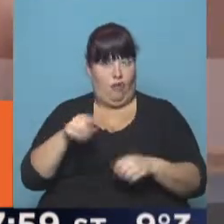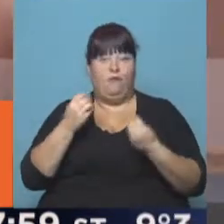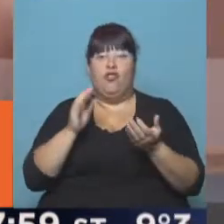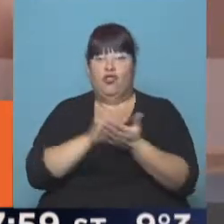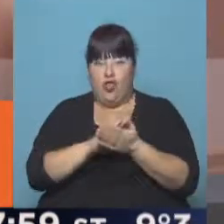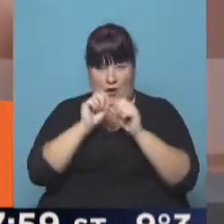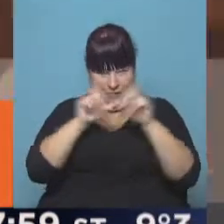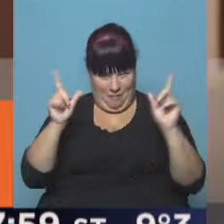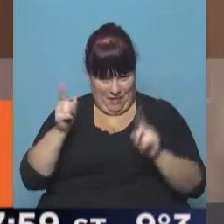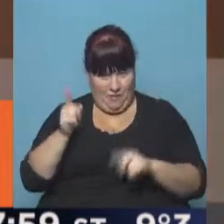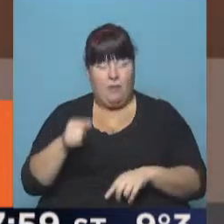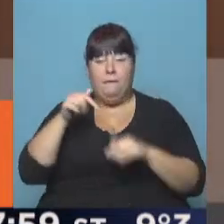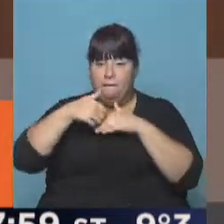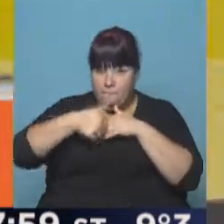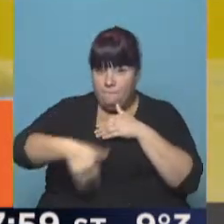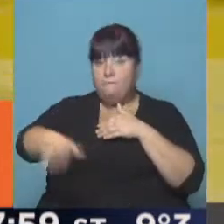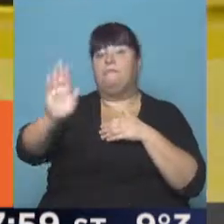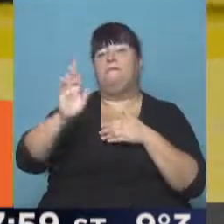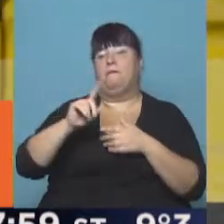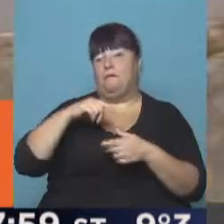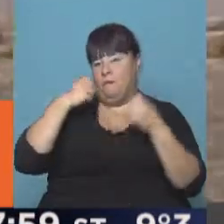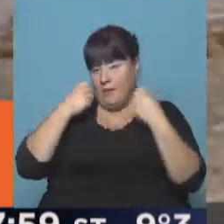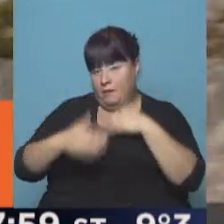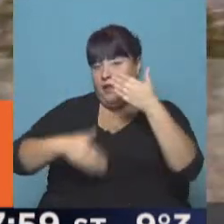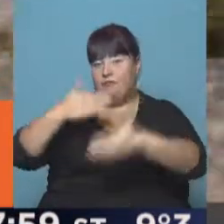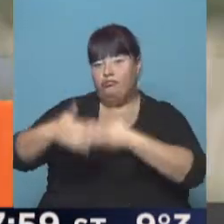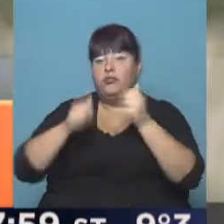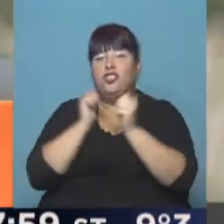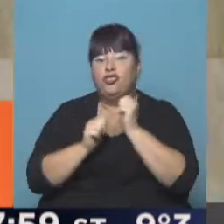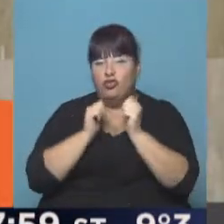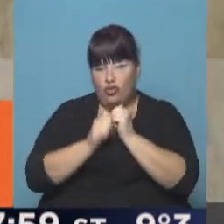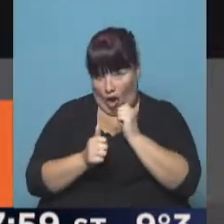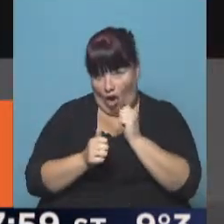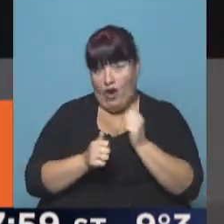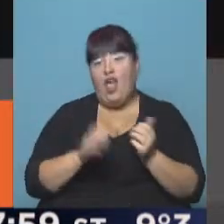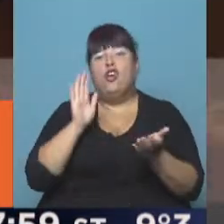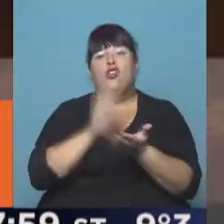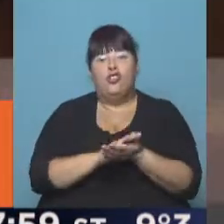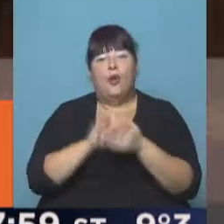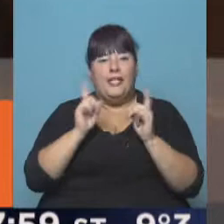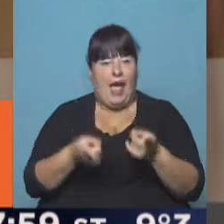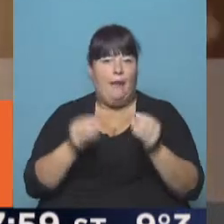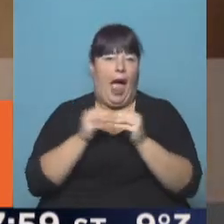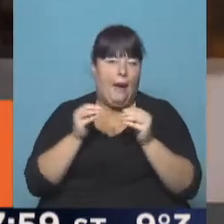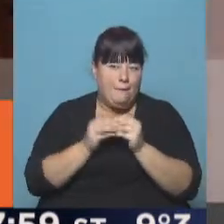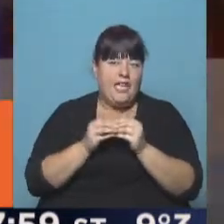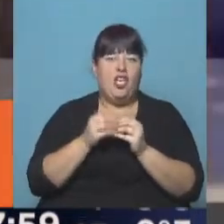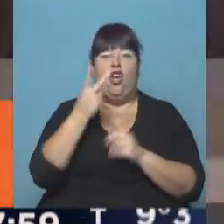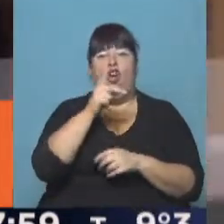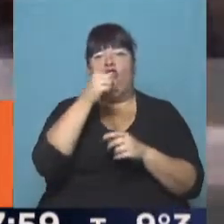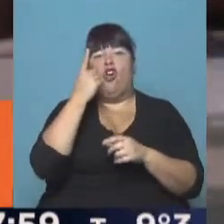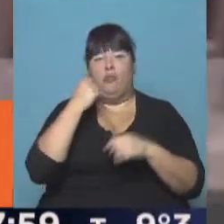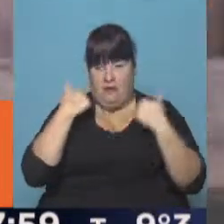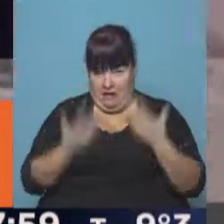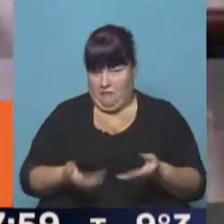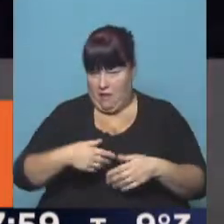con esas imágenes. Y a partir de ahí comienza esta historia que tiene que ver también con la amistad, con dos tipos dispuestos